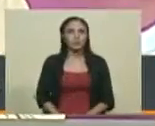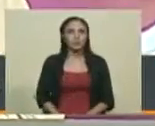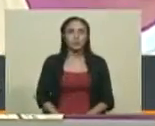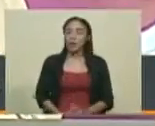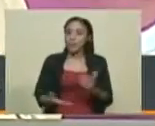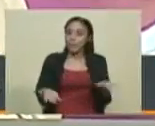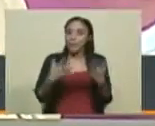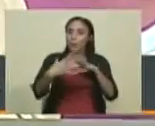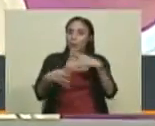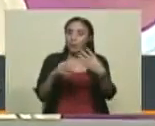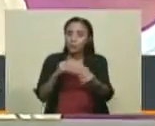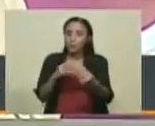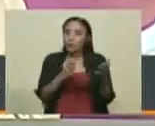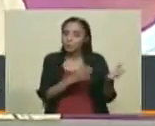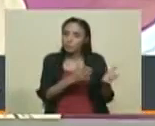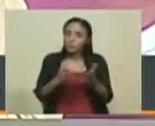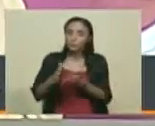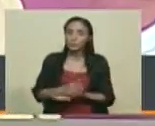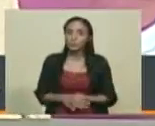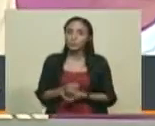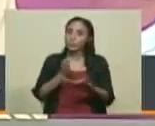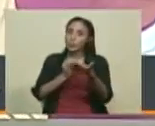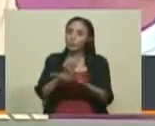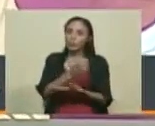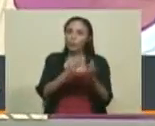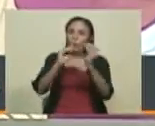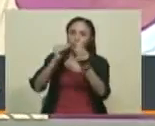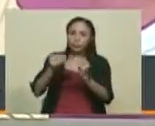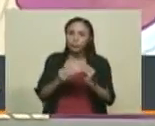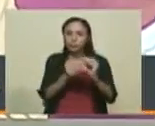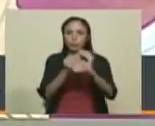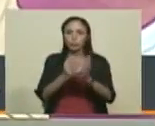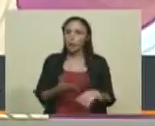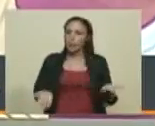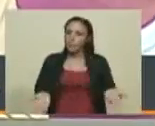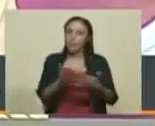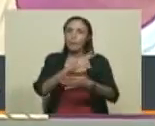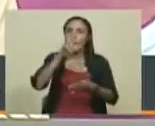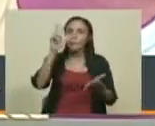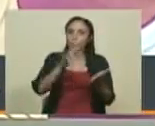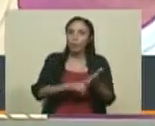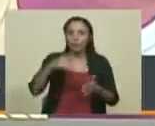Actualicémoslo, llevémoslo a los detalles y a cumplir el plan